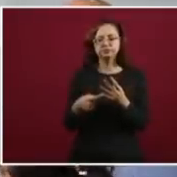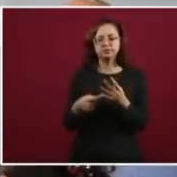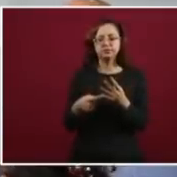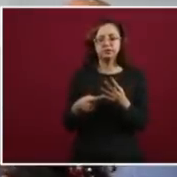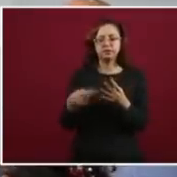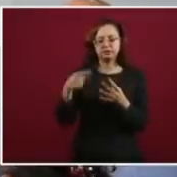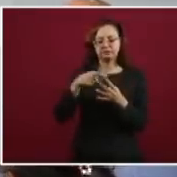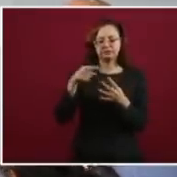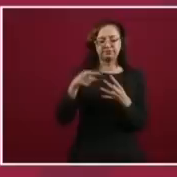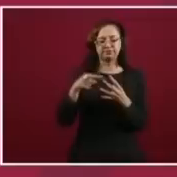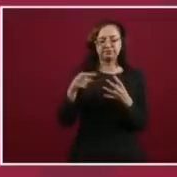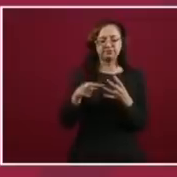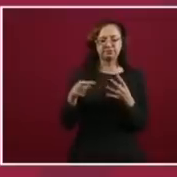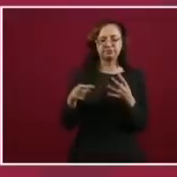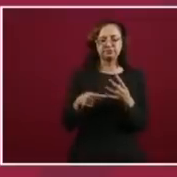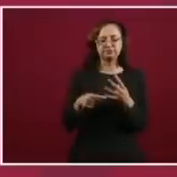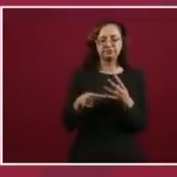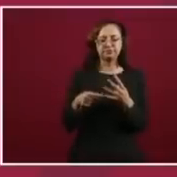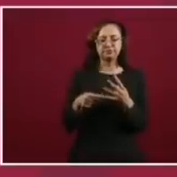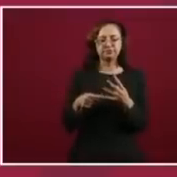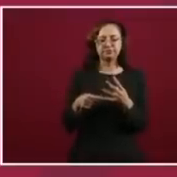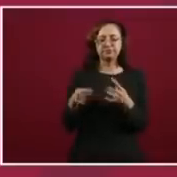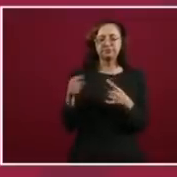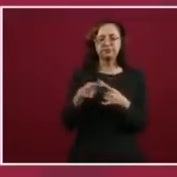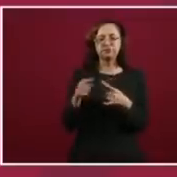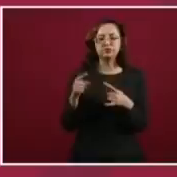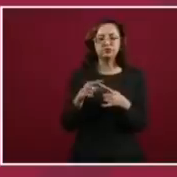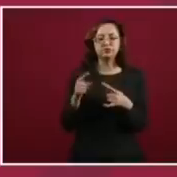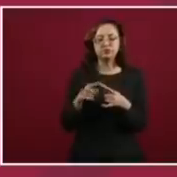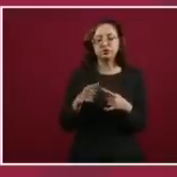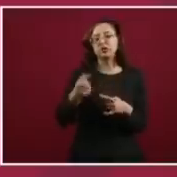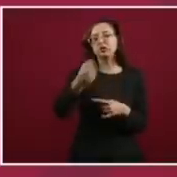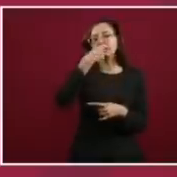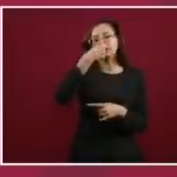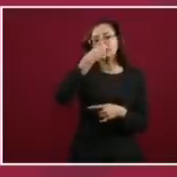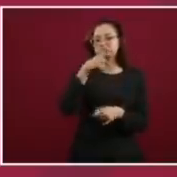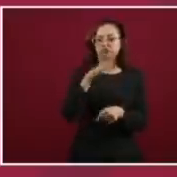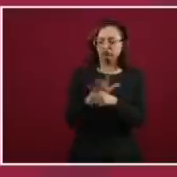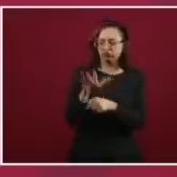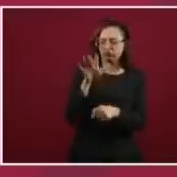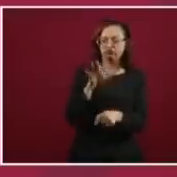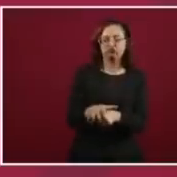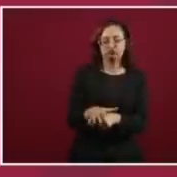acciones primero que nos faltan los medicamentos